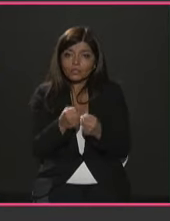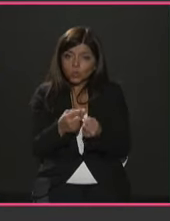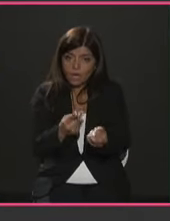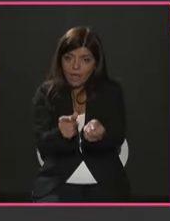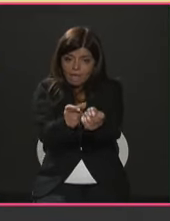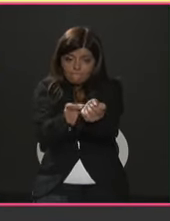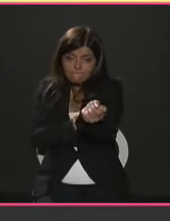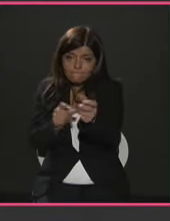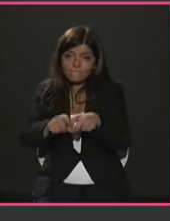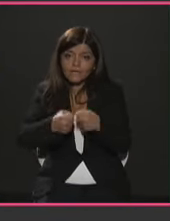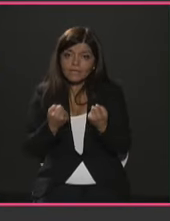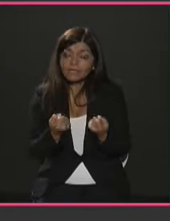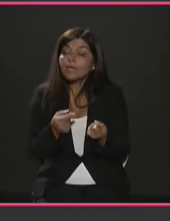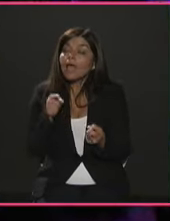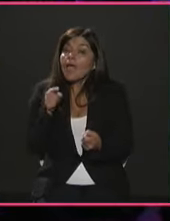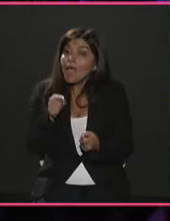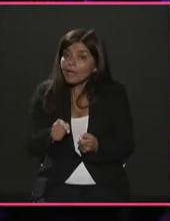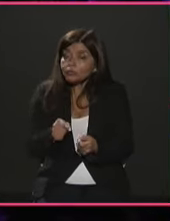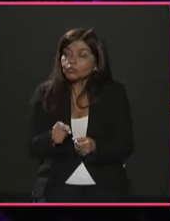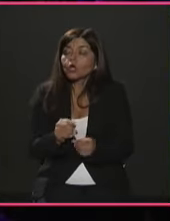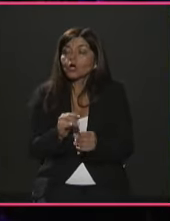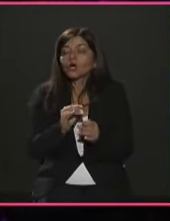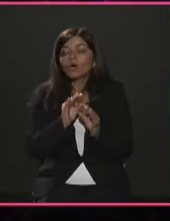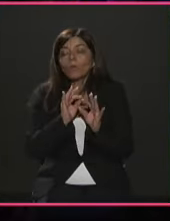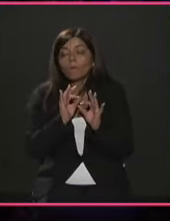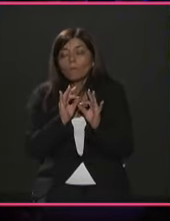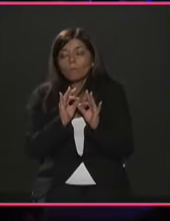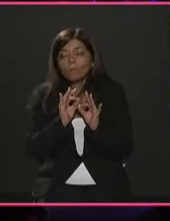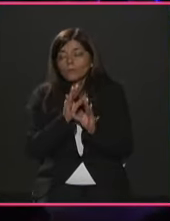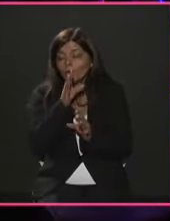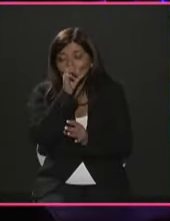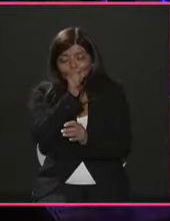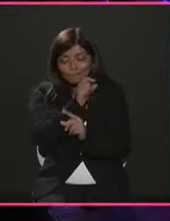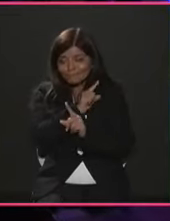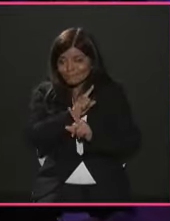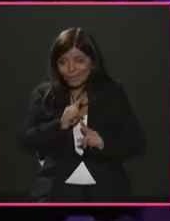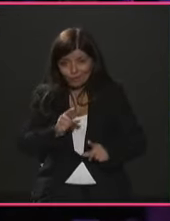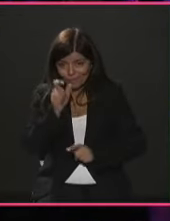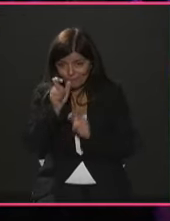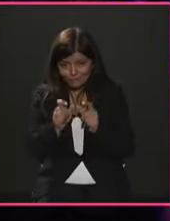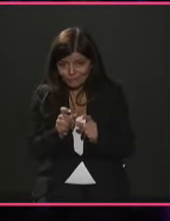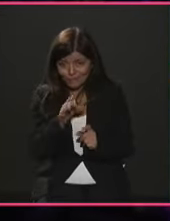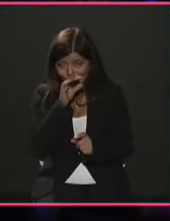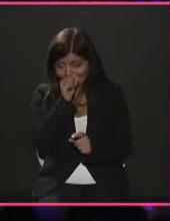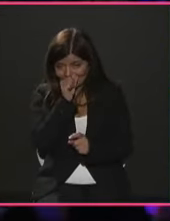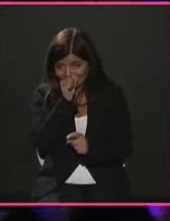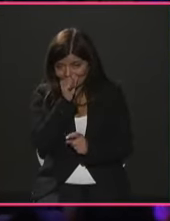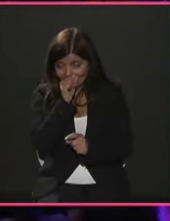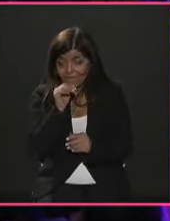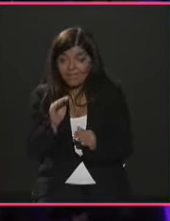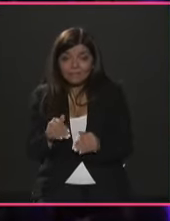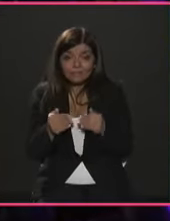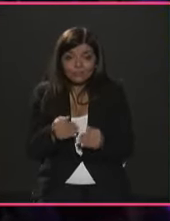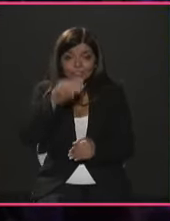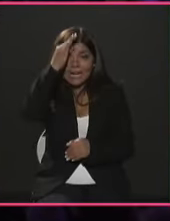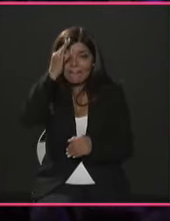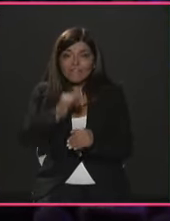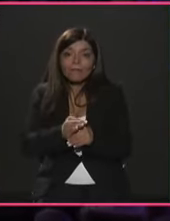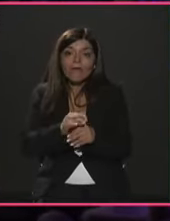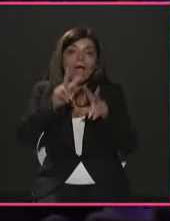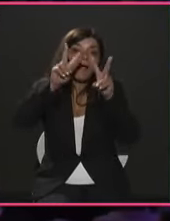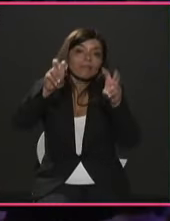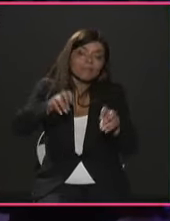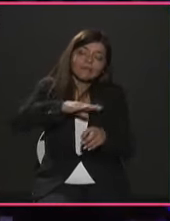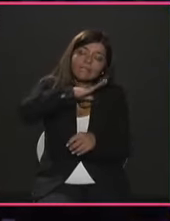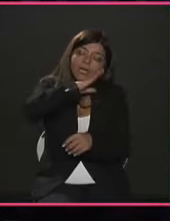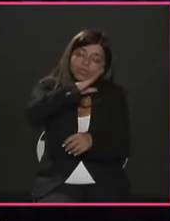era evidentemente algo absolutamente insoportable Más allá de la enfermedad del sueño y por